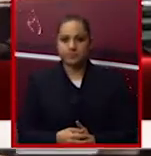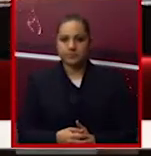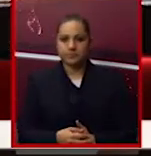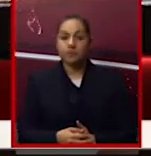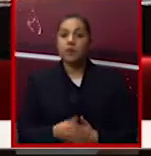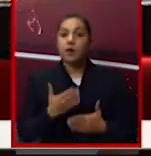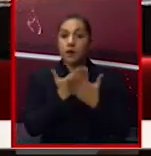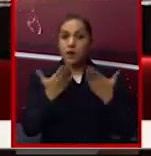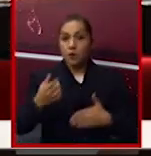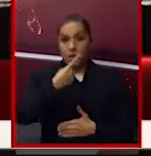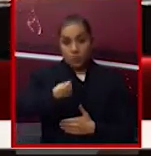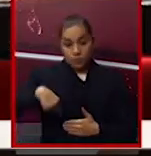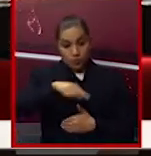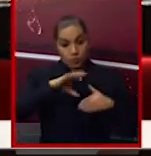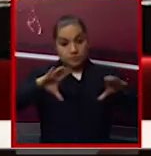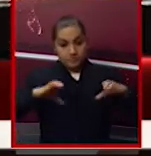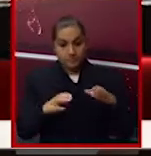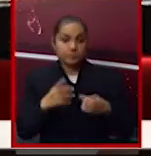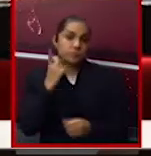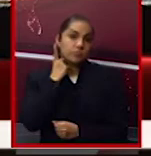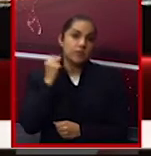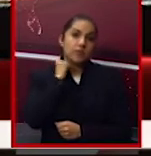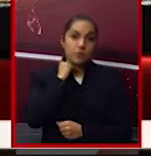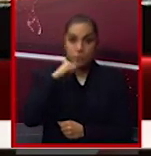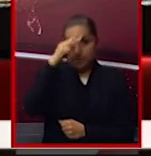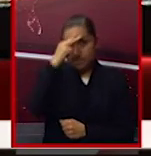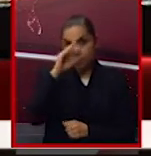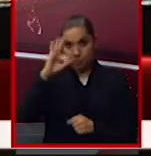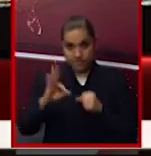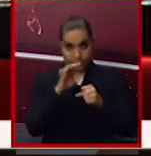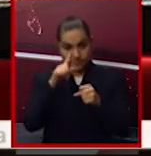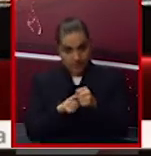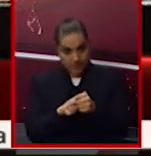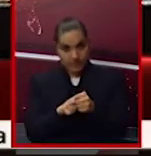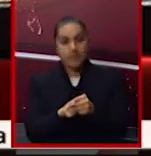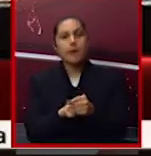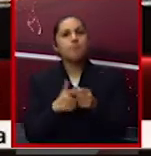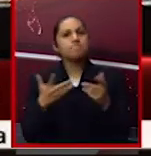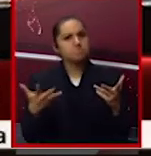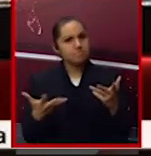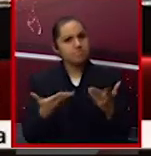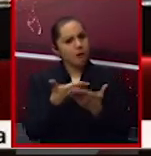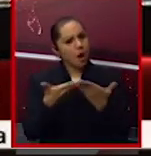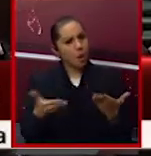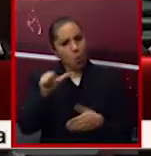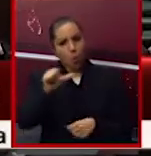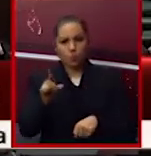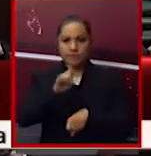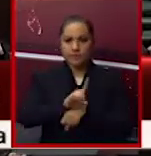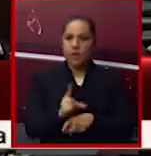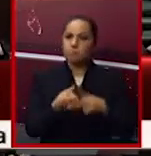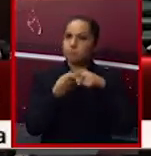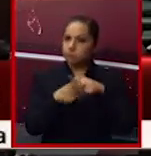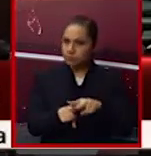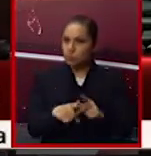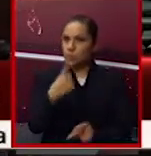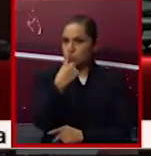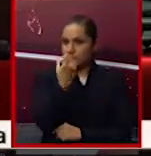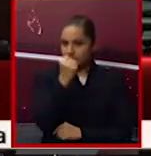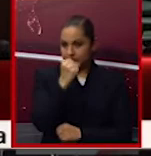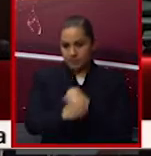El Congreso General de los Estados Unidos Mexicanos abre hoy, 1 de septiembre